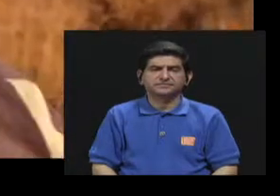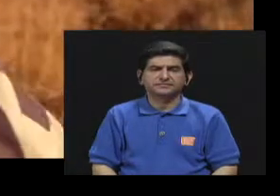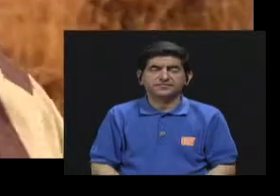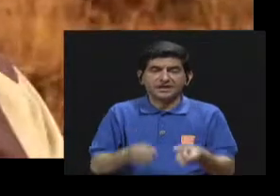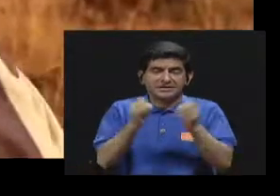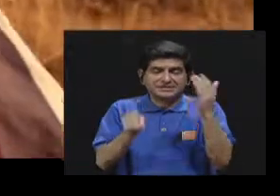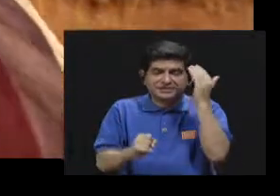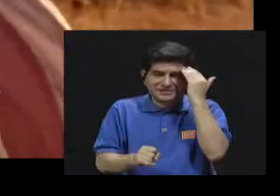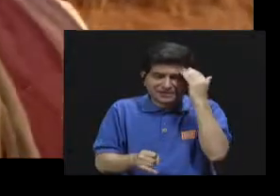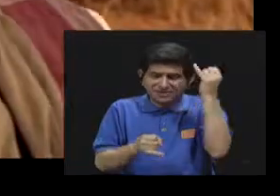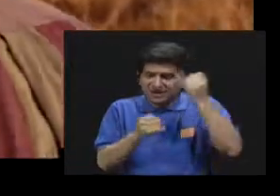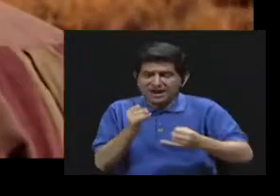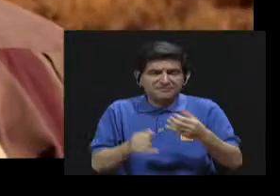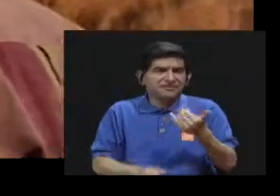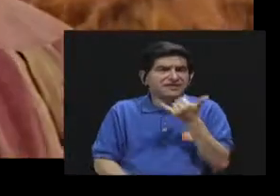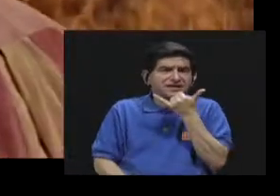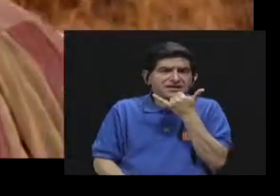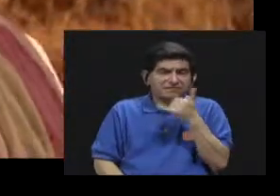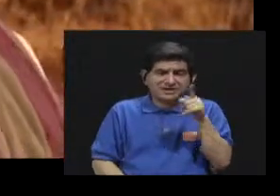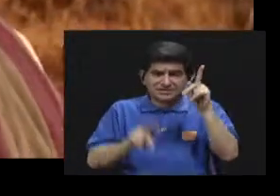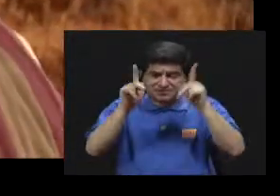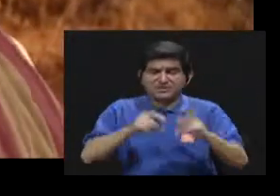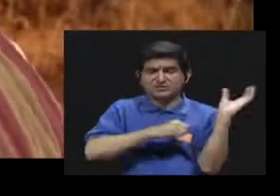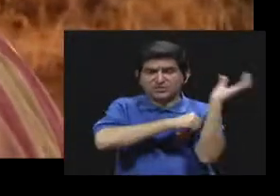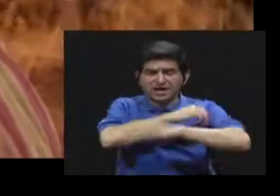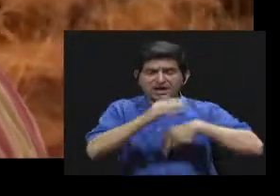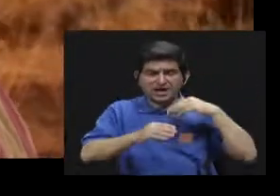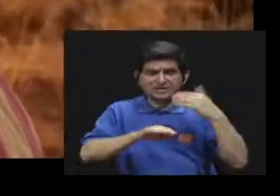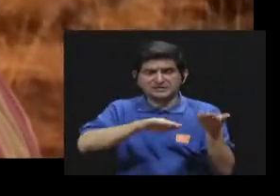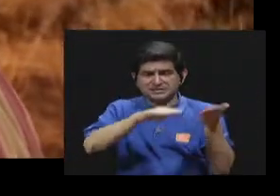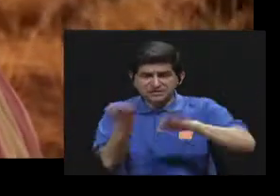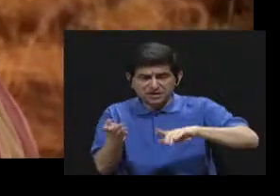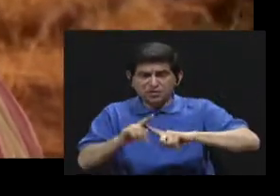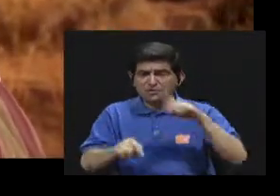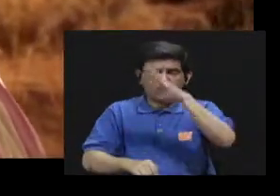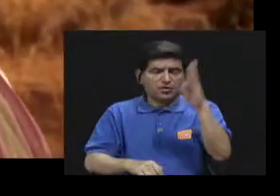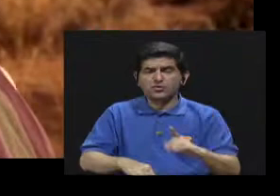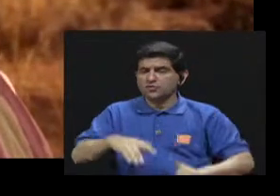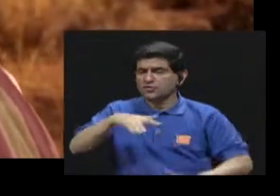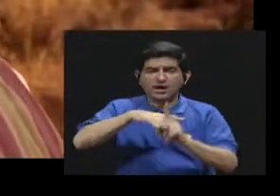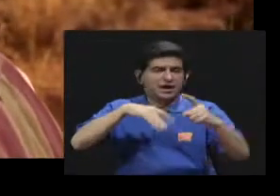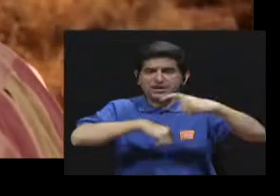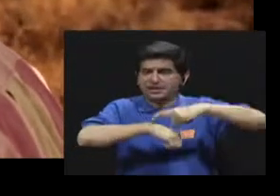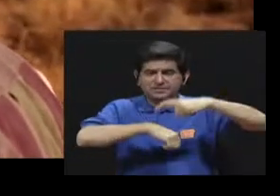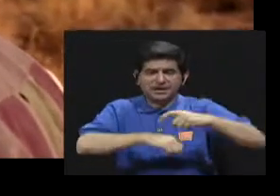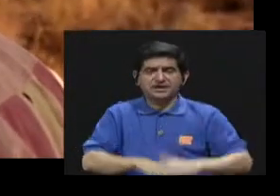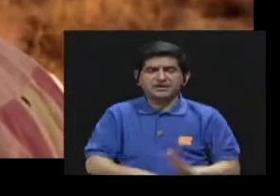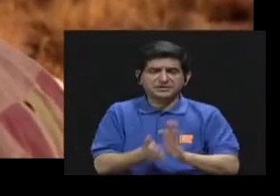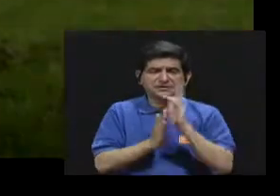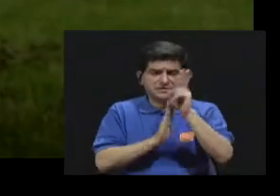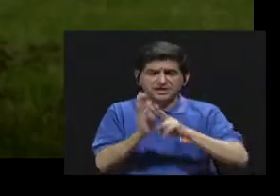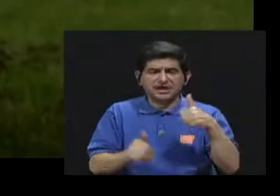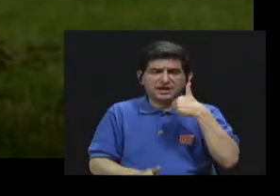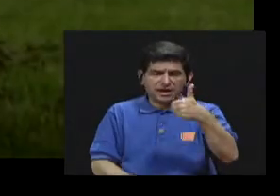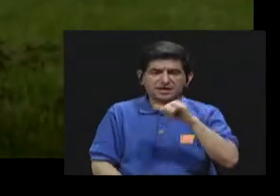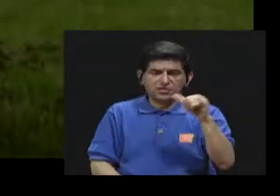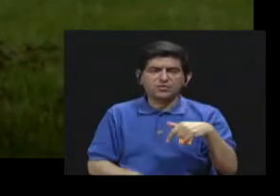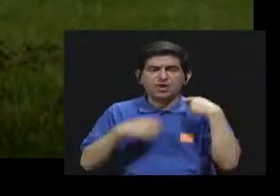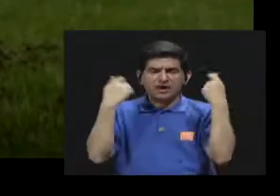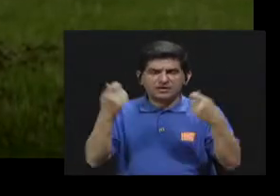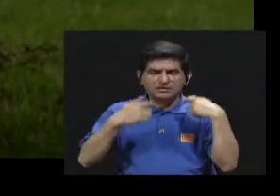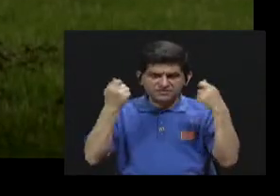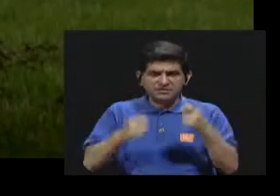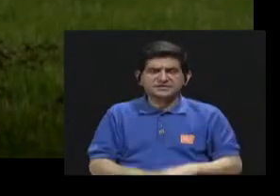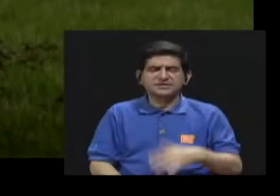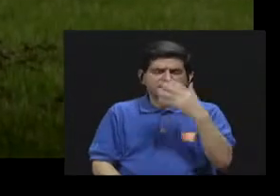Sin saber cuál va a ser finalmente su destino, ¿verdad? Porque está condenado a muerte, pero no, nunca llega el momento. Así este es. Documental ganó también el